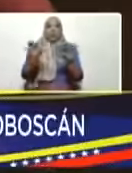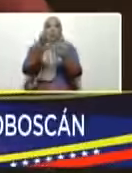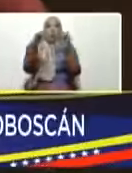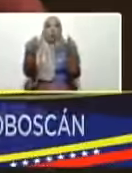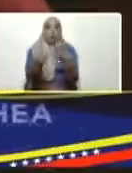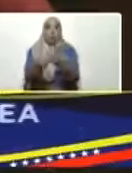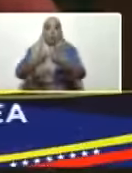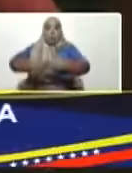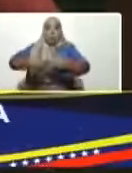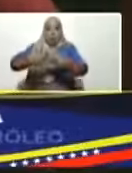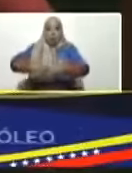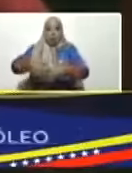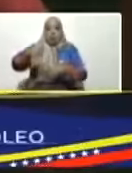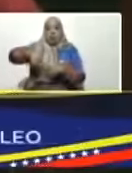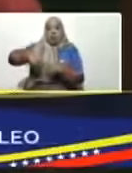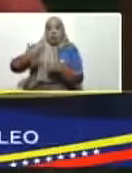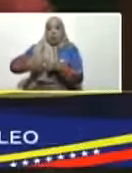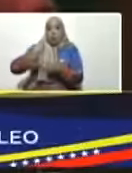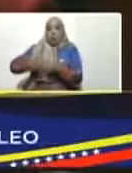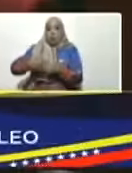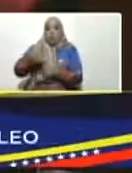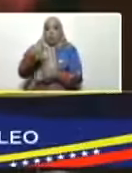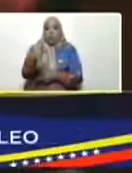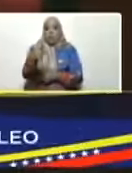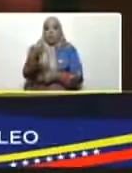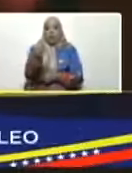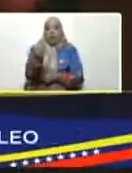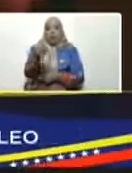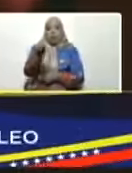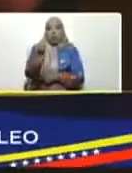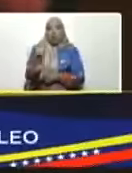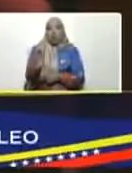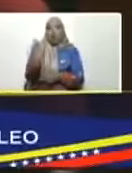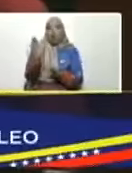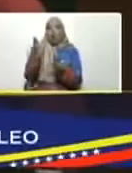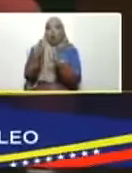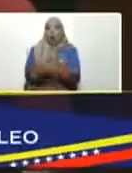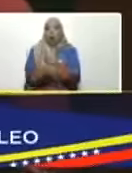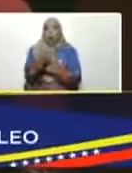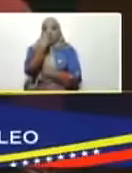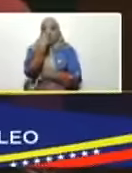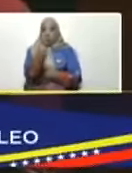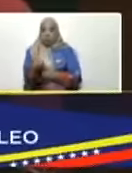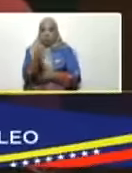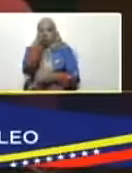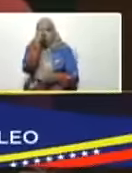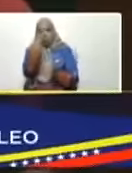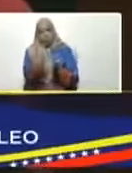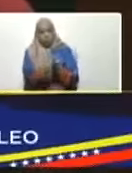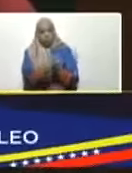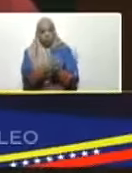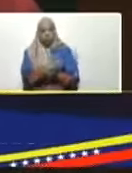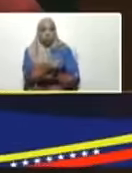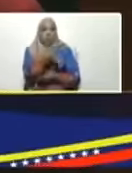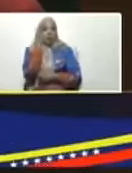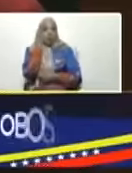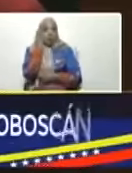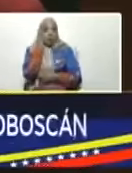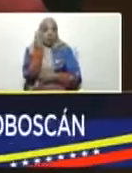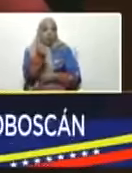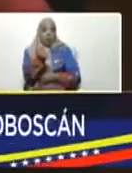de PDVSA. Es un honor para nosotros que usted nos visite. Sabemos la agenda que usted tiene,